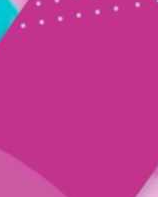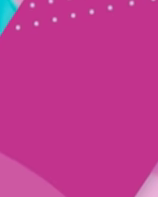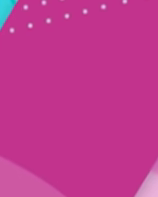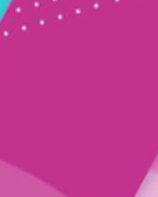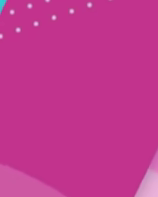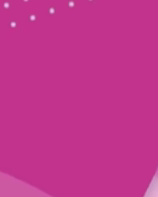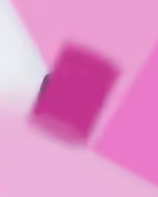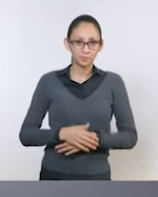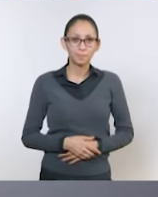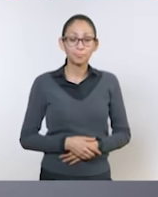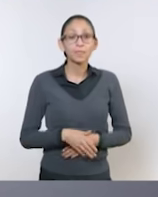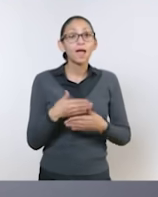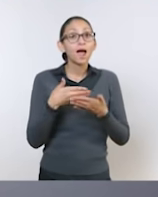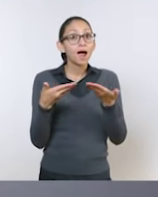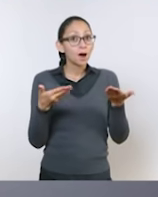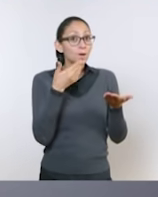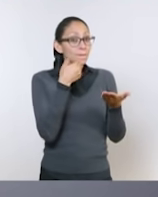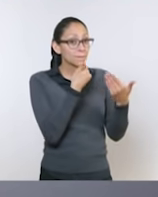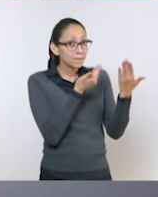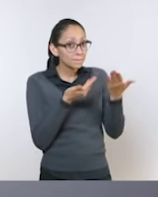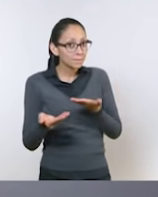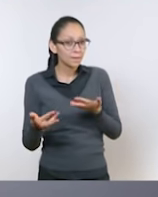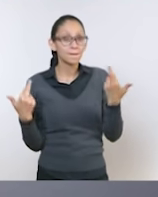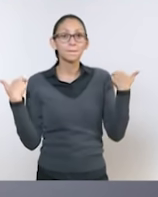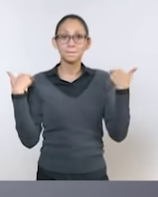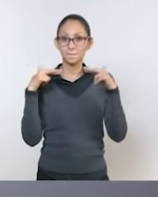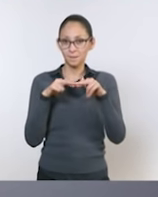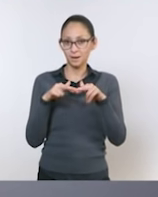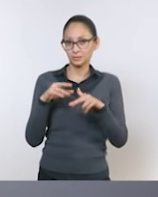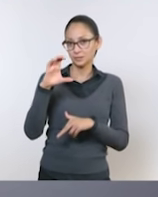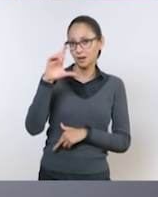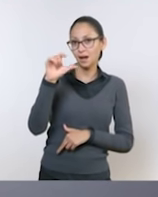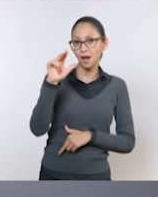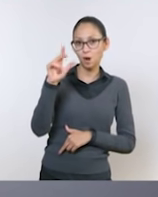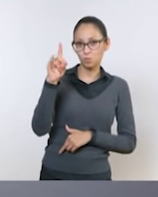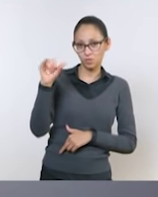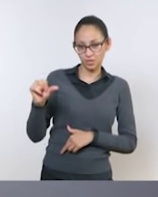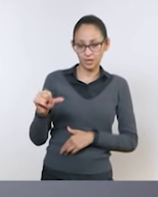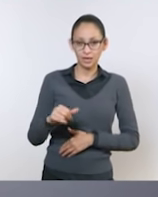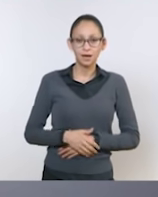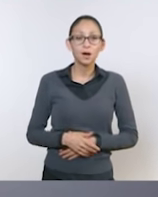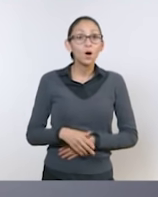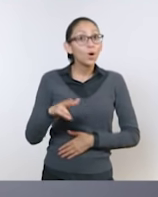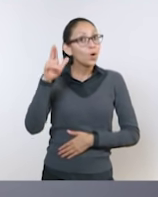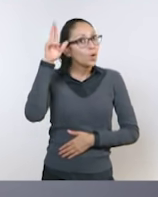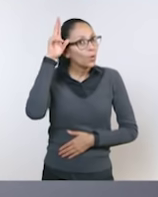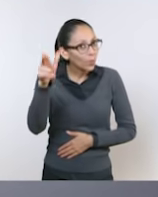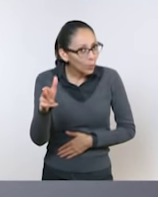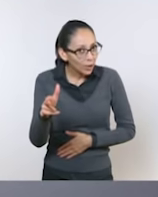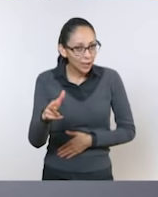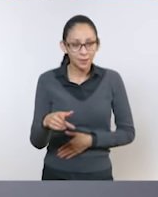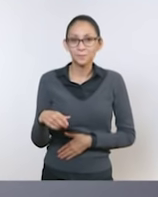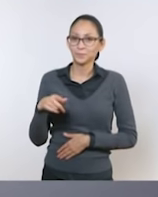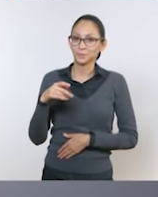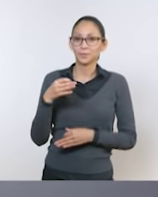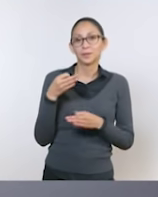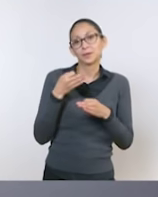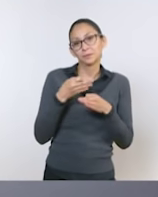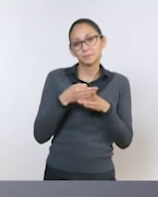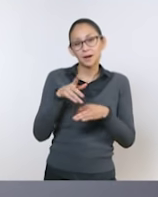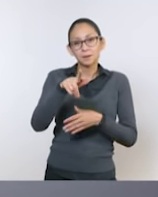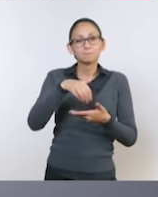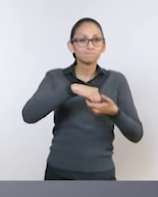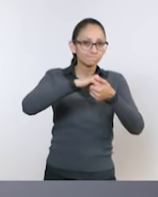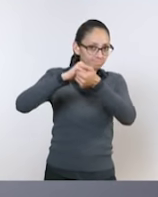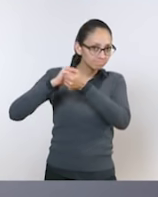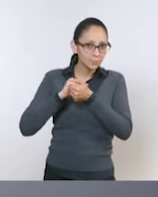Muchísimas gracias, Ajo Listo. Ahora le vamos a dar la bienvenida a la maestra Claudia. Hola, ¿qué tal?